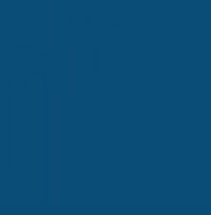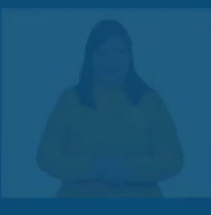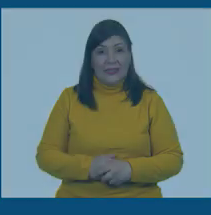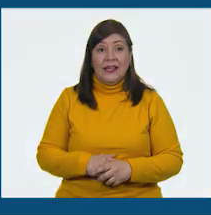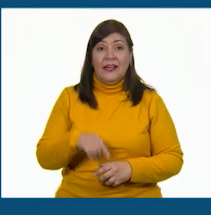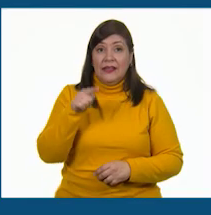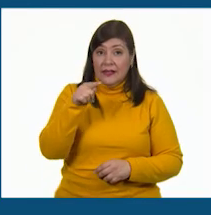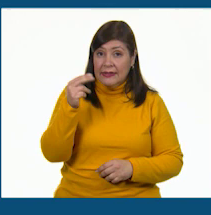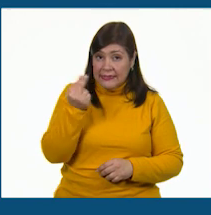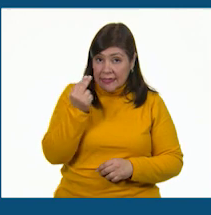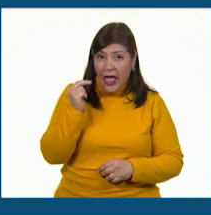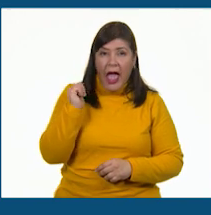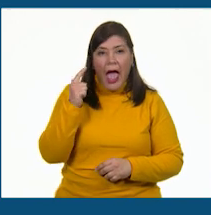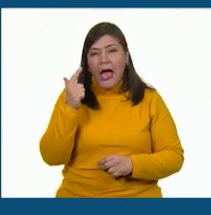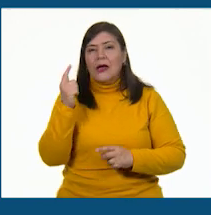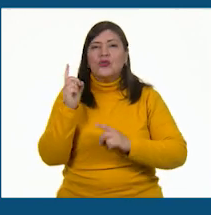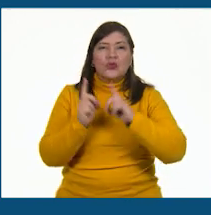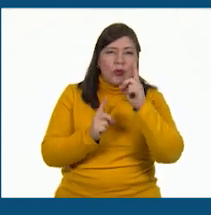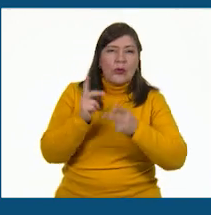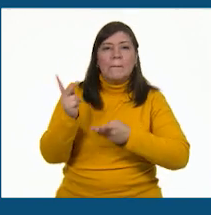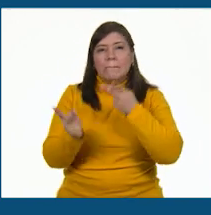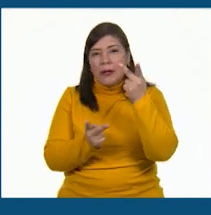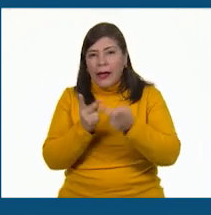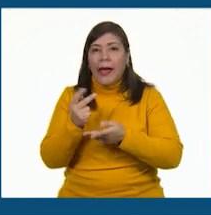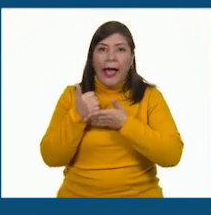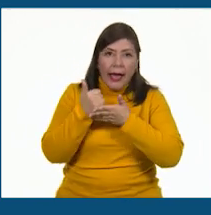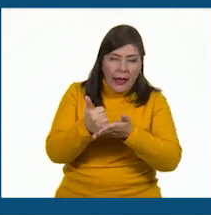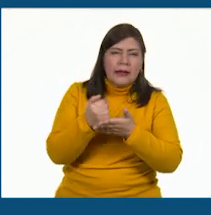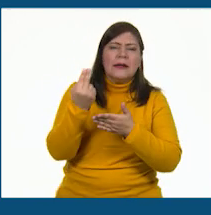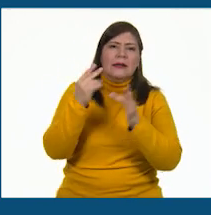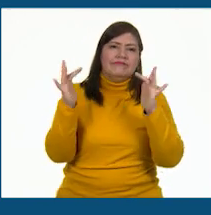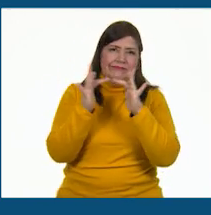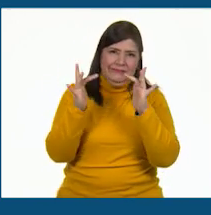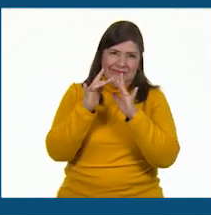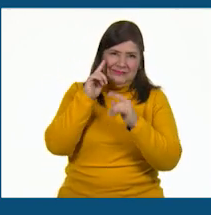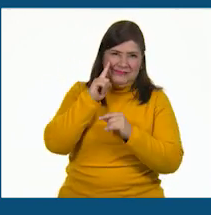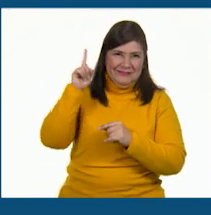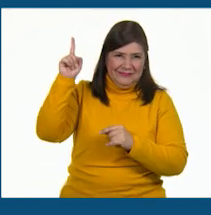Si necesitas ayuda para resolver tus dudas, contáctanos.